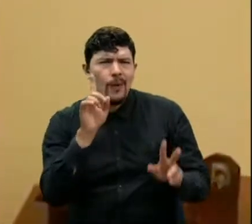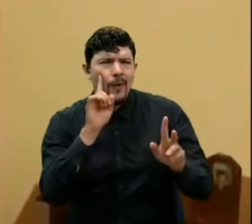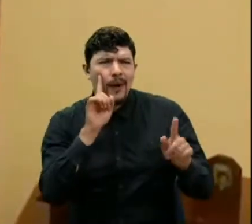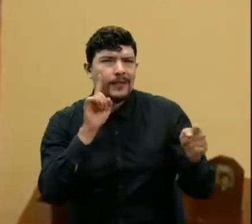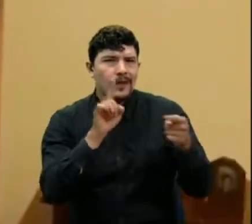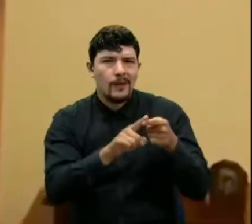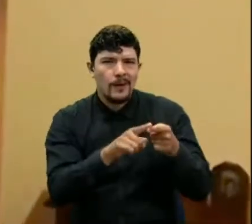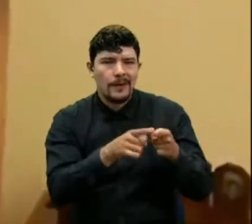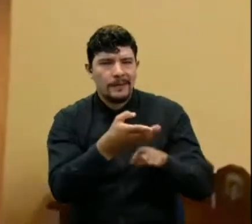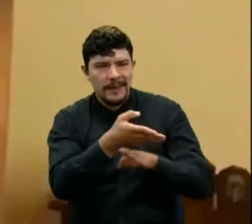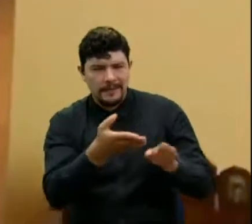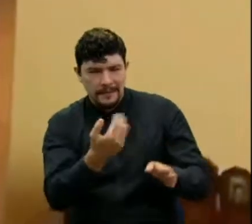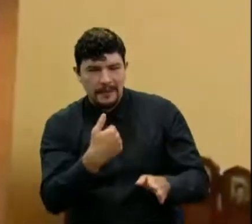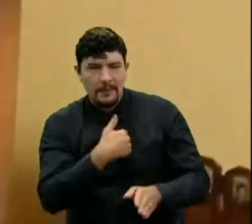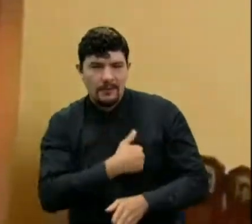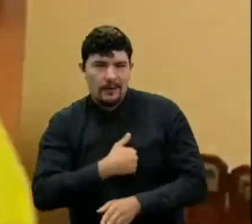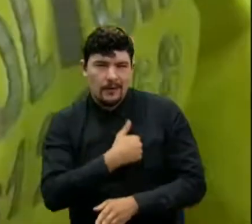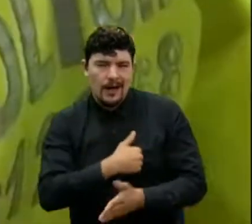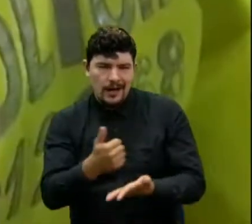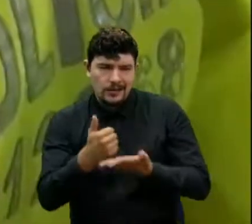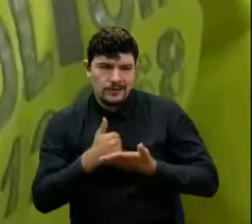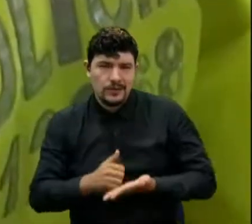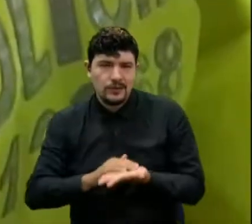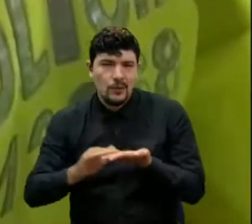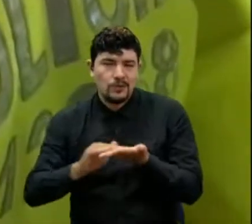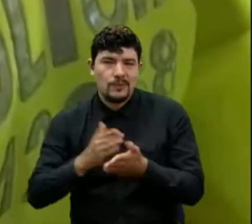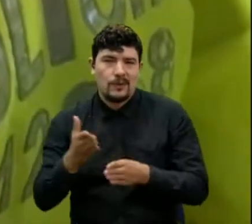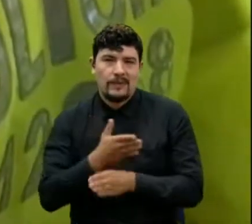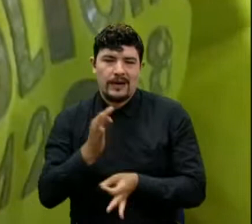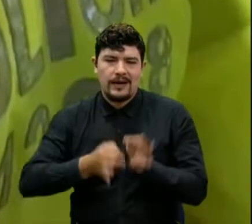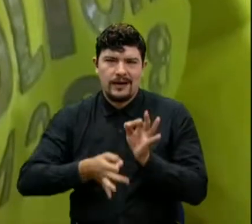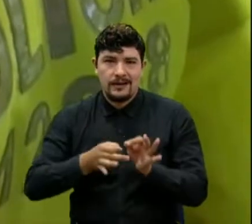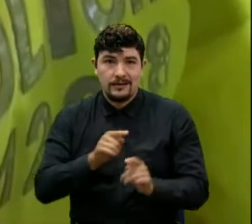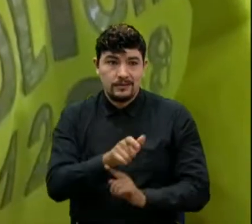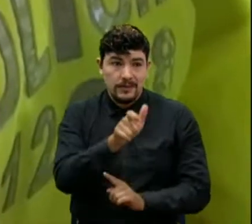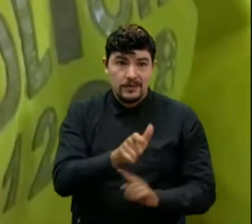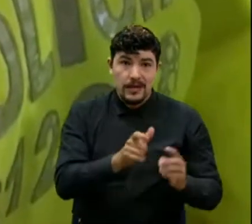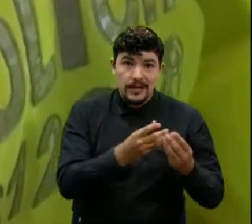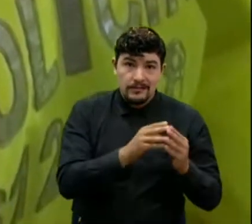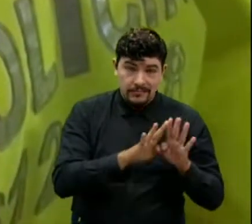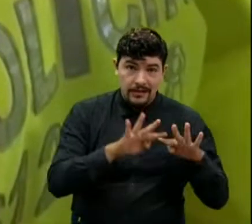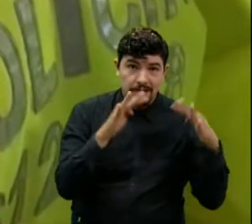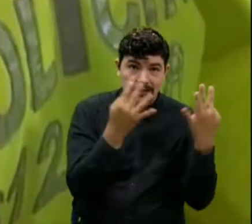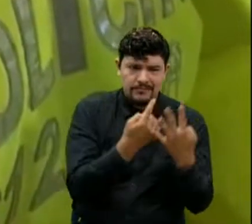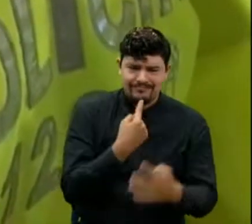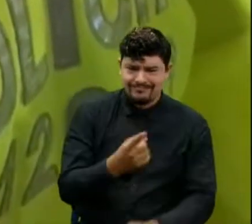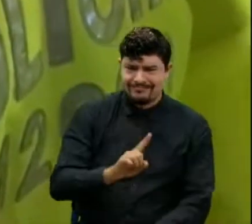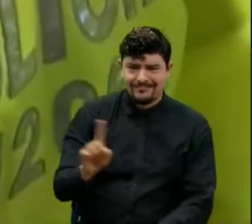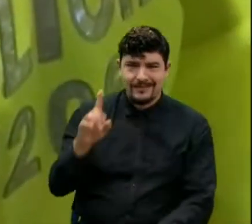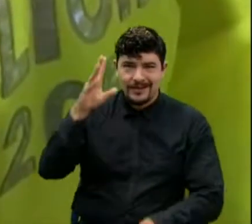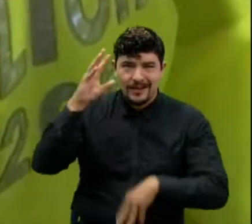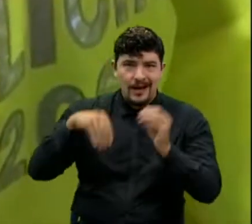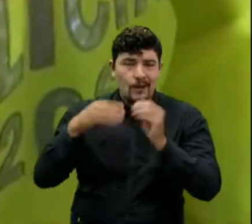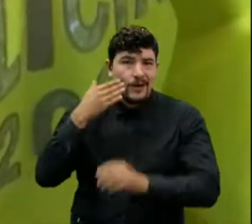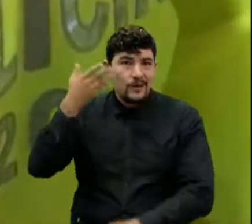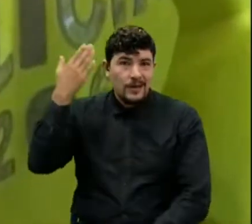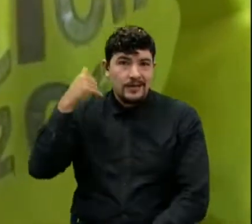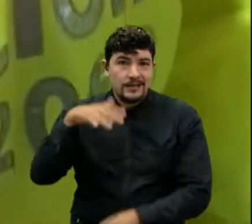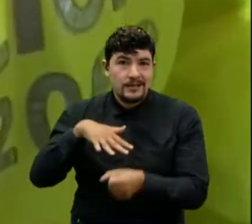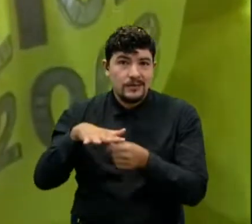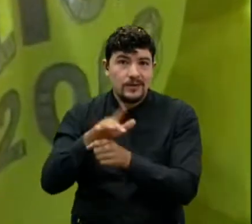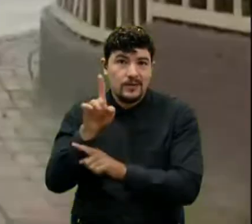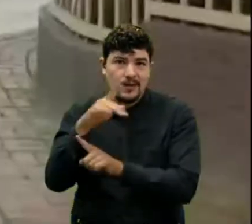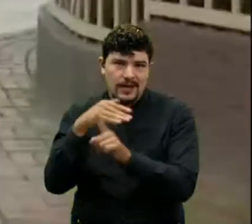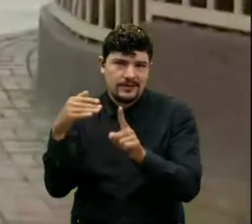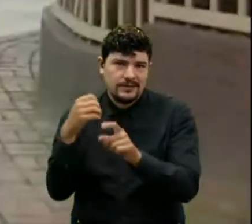favor un proceso disciplinario el hecho fue confirmado por el senador quien dijo que los hechos ocurrieron hace año y medio y que el